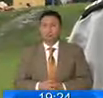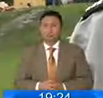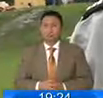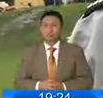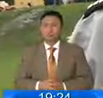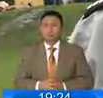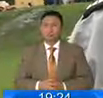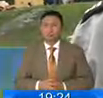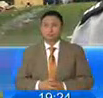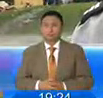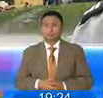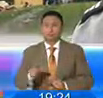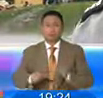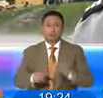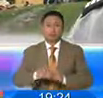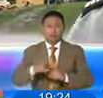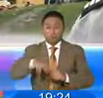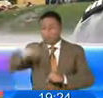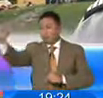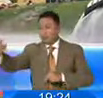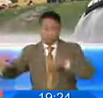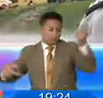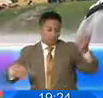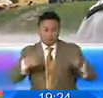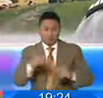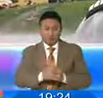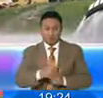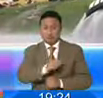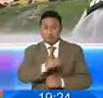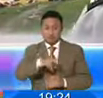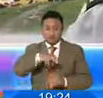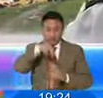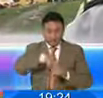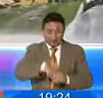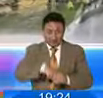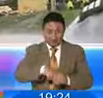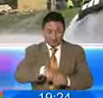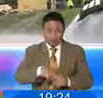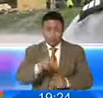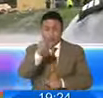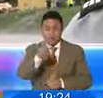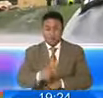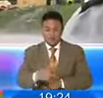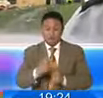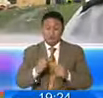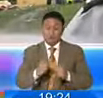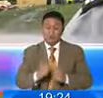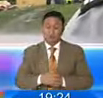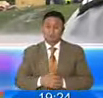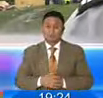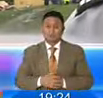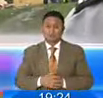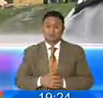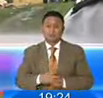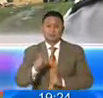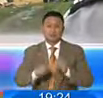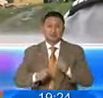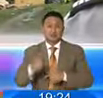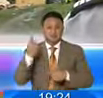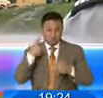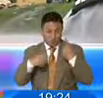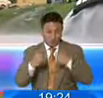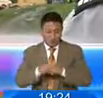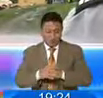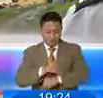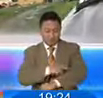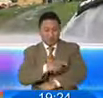gente, unos salen, otros se quedan adentro y tenemos una persona que está grave. Tenemos todo lo que son heridas, fracturas,